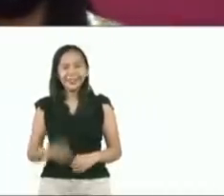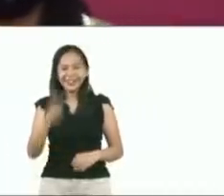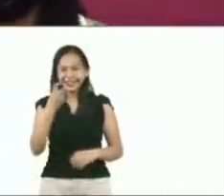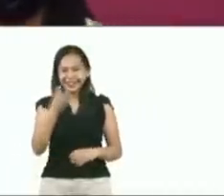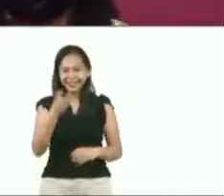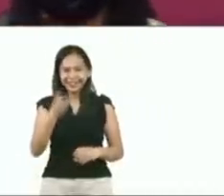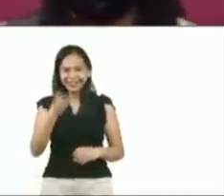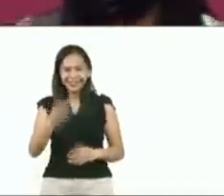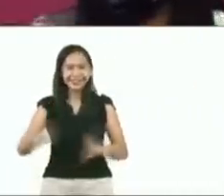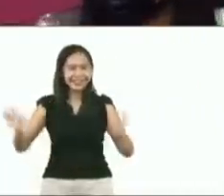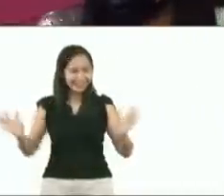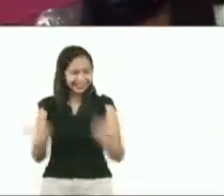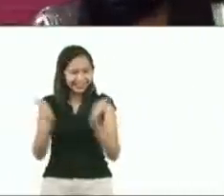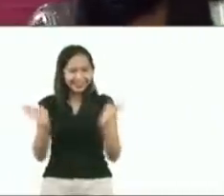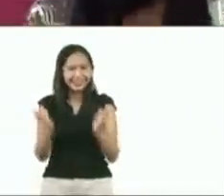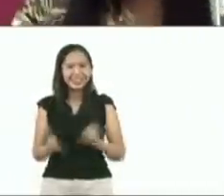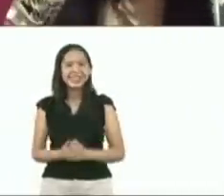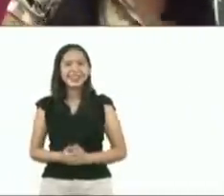Eso, don Ciro.